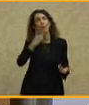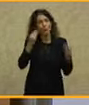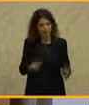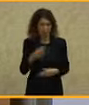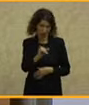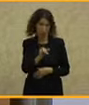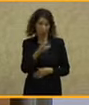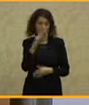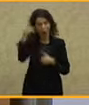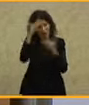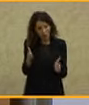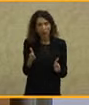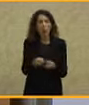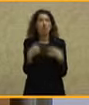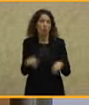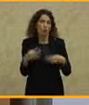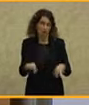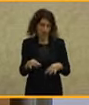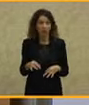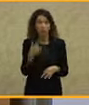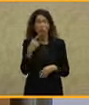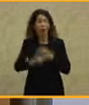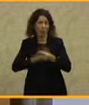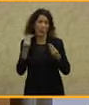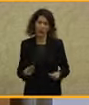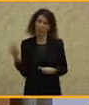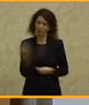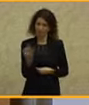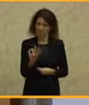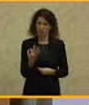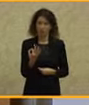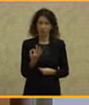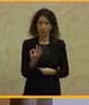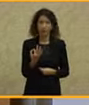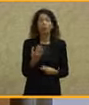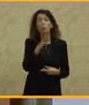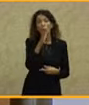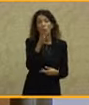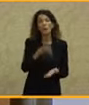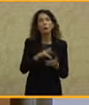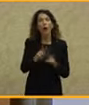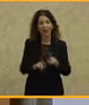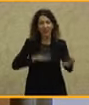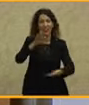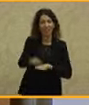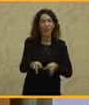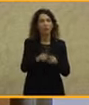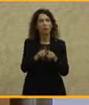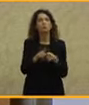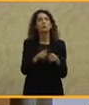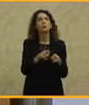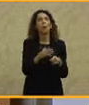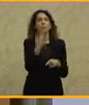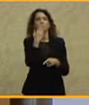conocimiento y lo abordamos con normalidad, que es como hay que abordarlo. Por eso, sobre todo, hay que avanzar en la eliminación